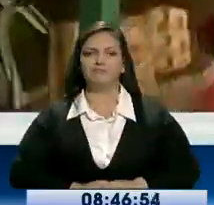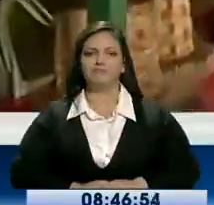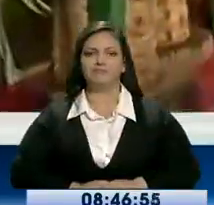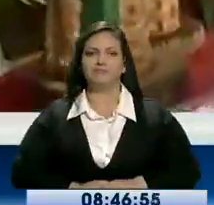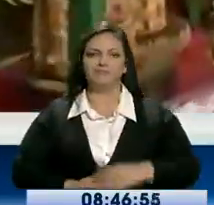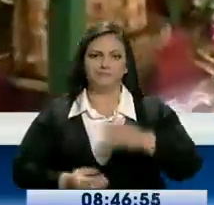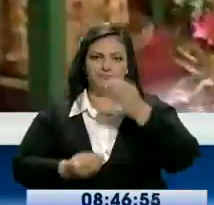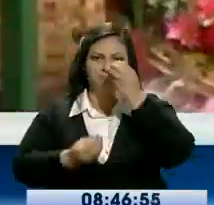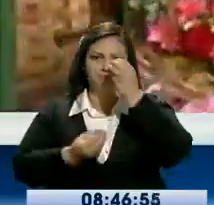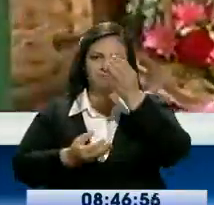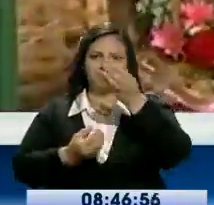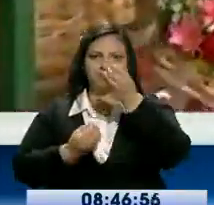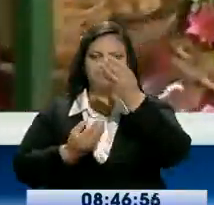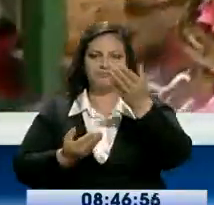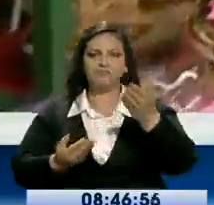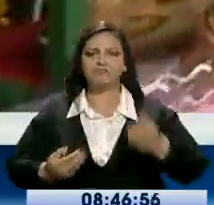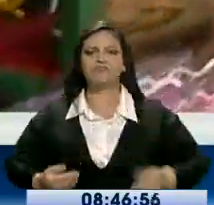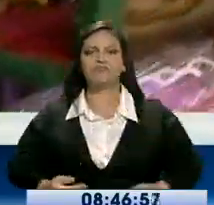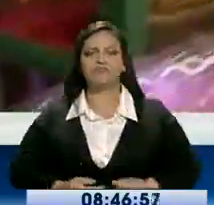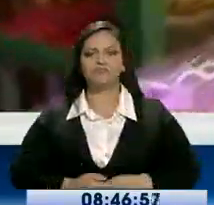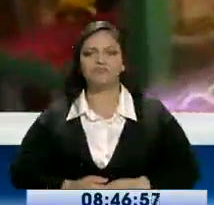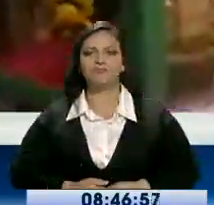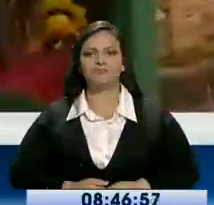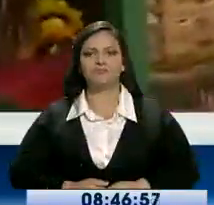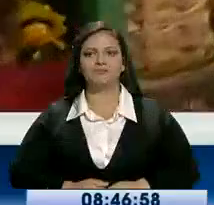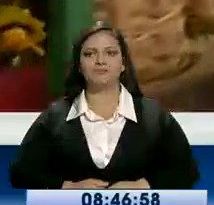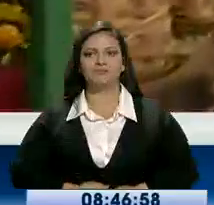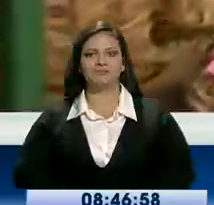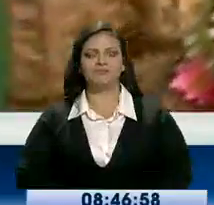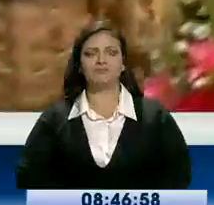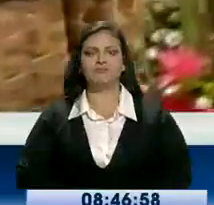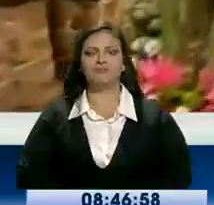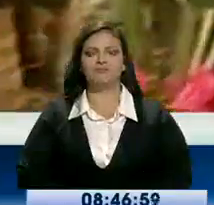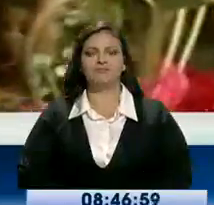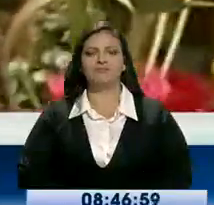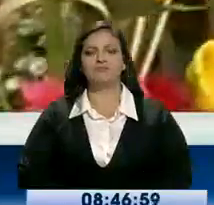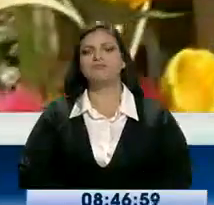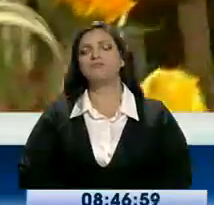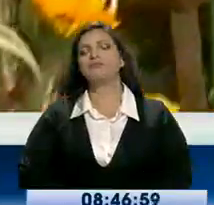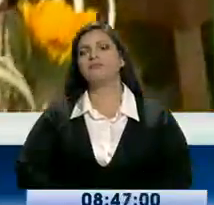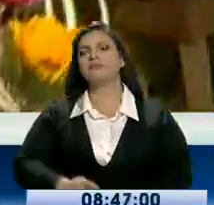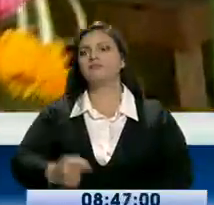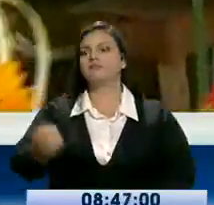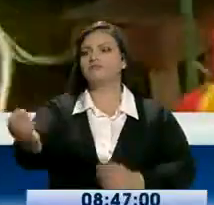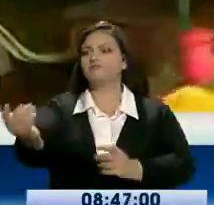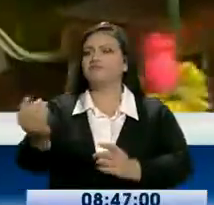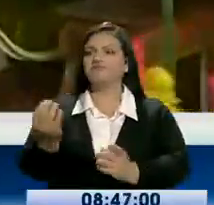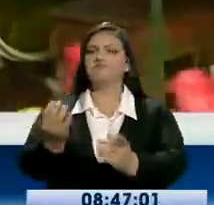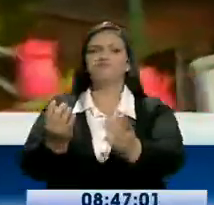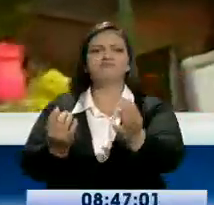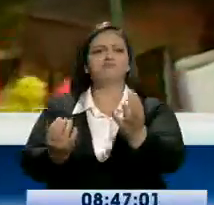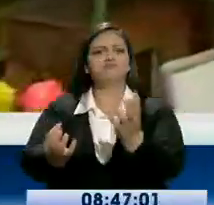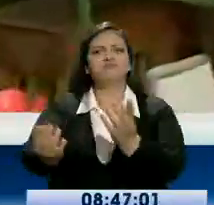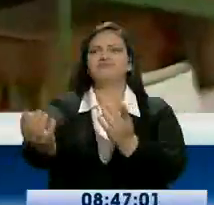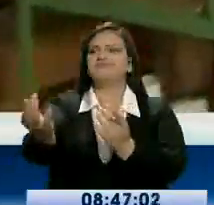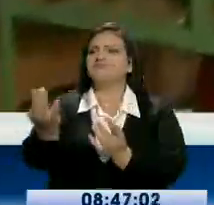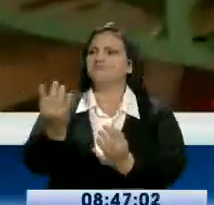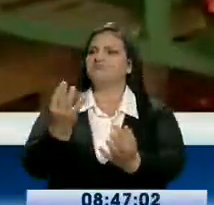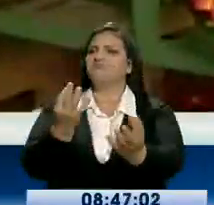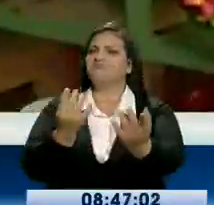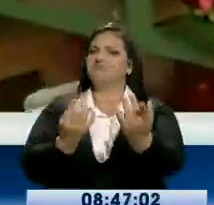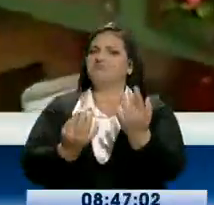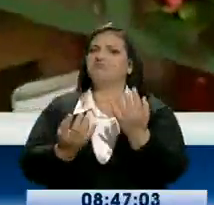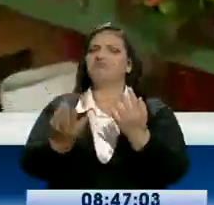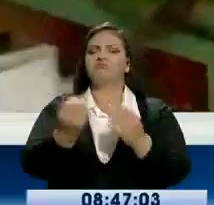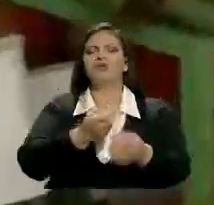este sitio se lleva a cabo progresivamente. De a poco las personas empiezan a llegar a cada